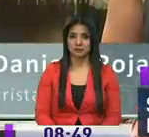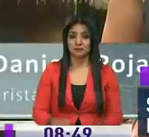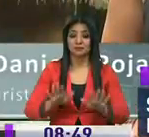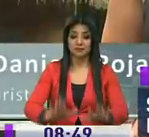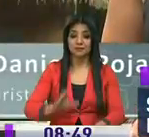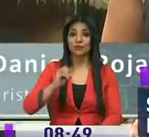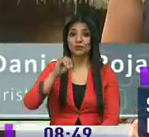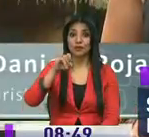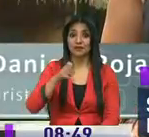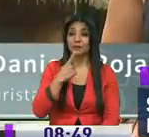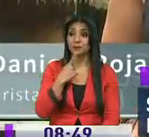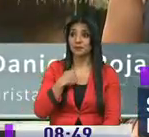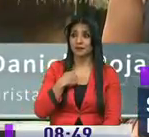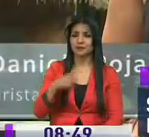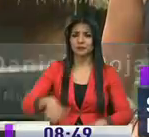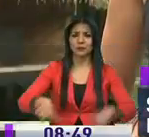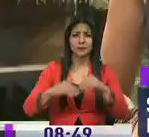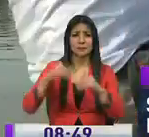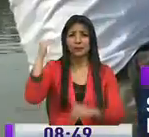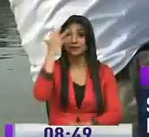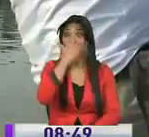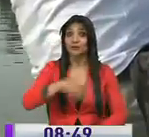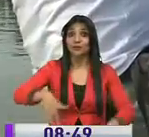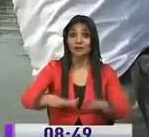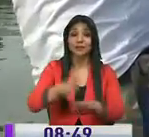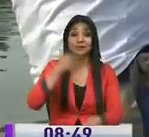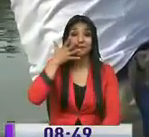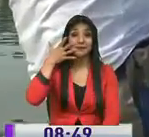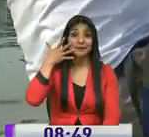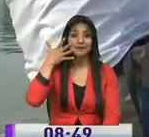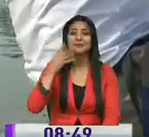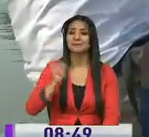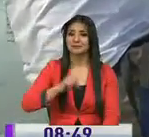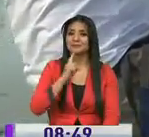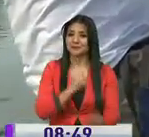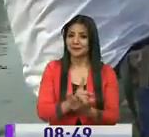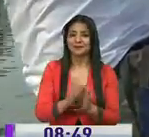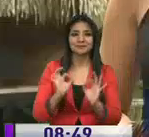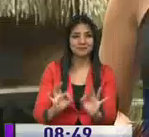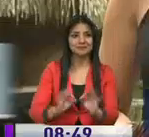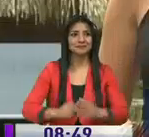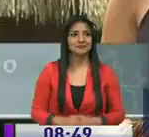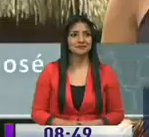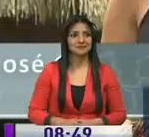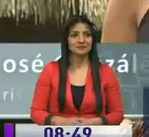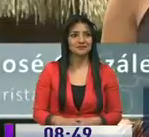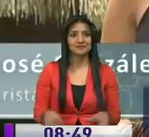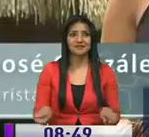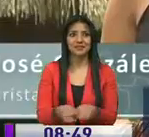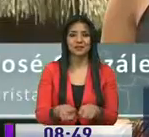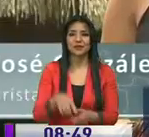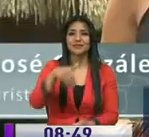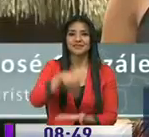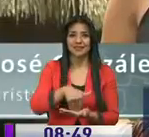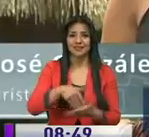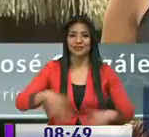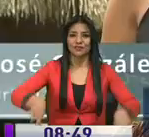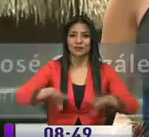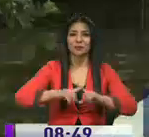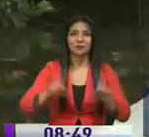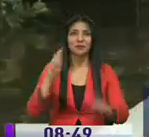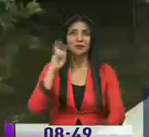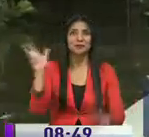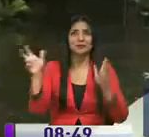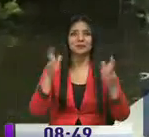Cuyabeno era uno de los lugares más bonitos del Amazonas. Hasta ahora nos ha parecido increíble. Es como estar en el centro de la ciudad, pero con ruidos de